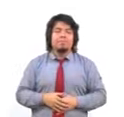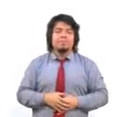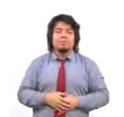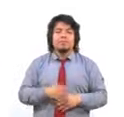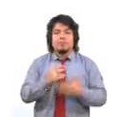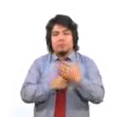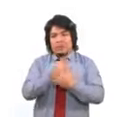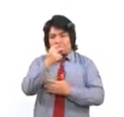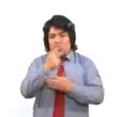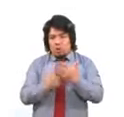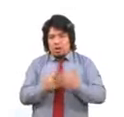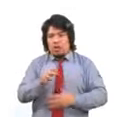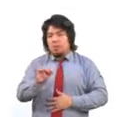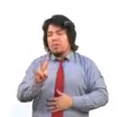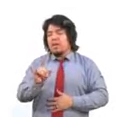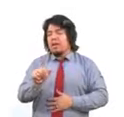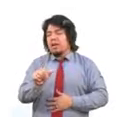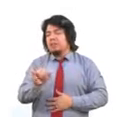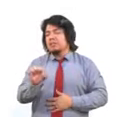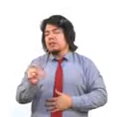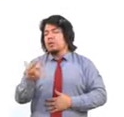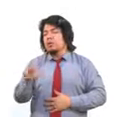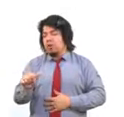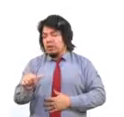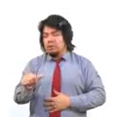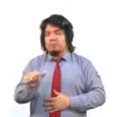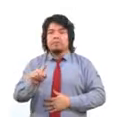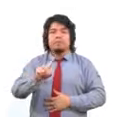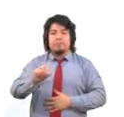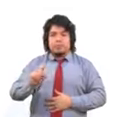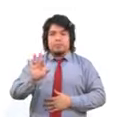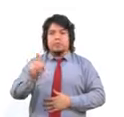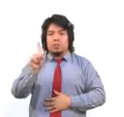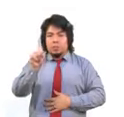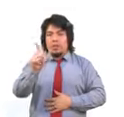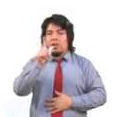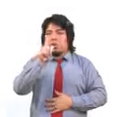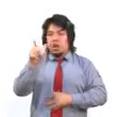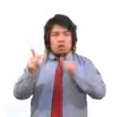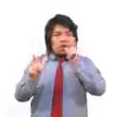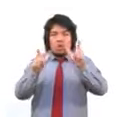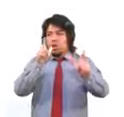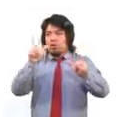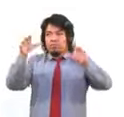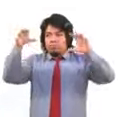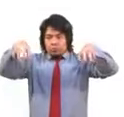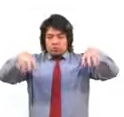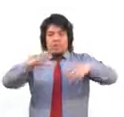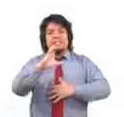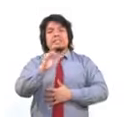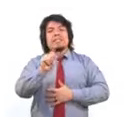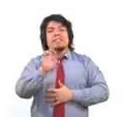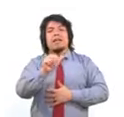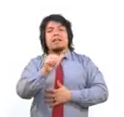Viaja Segura tenemos el mantenimiento con 101 luminarias en 12 CETRAM, se han